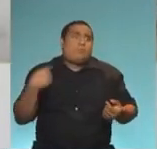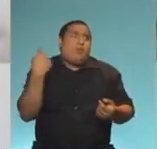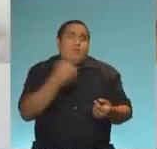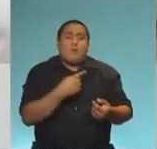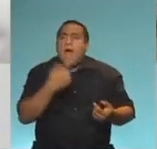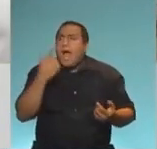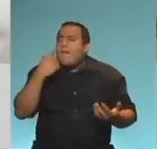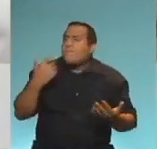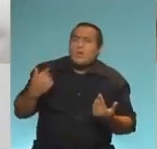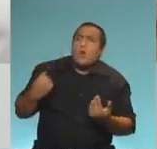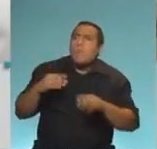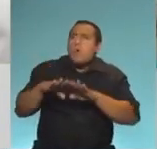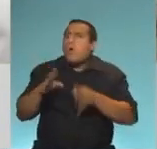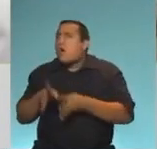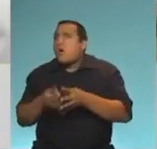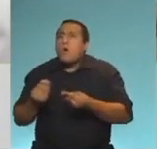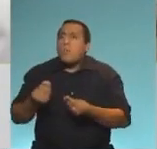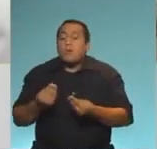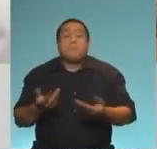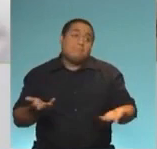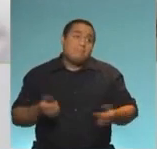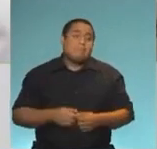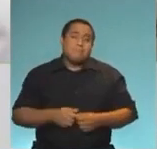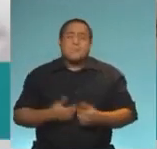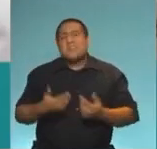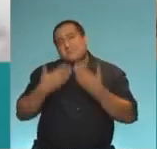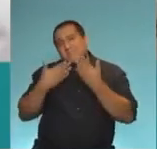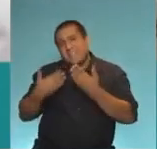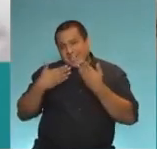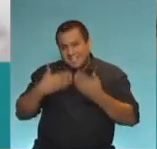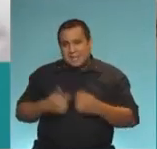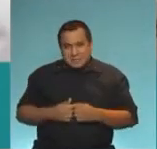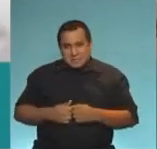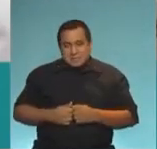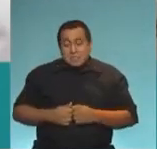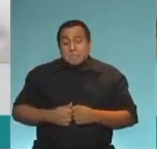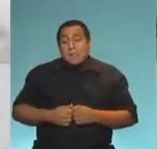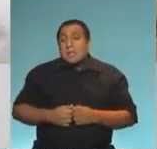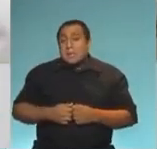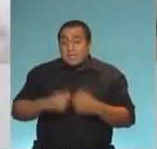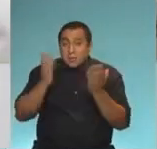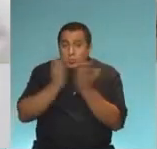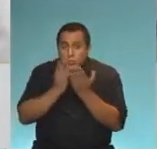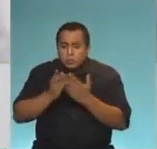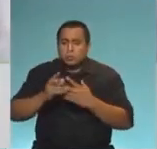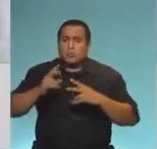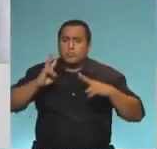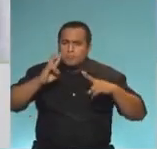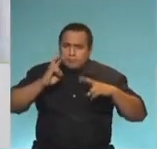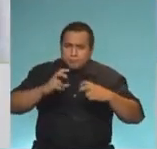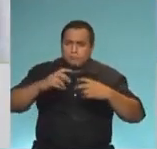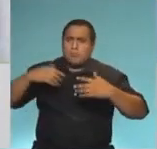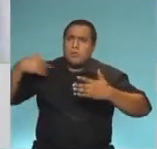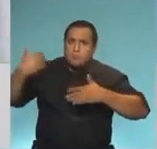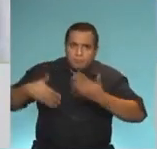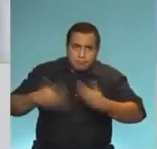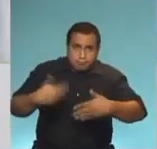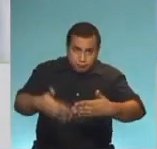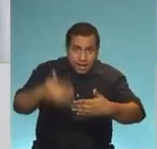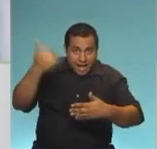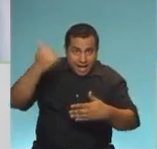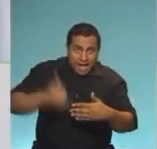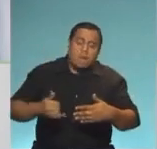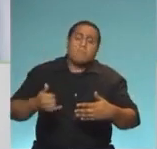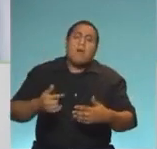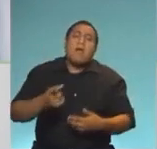Claudia. Muchísimas gracias, Nati. Y todos estos estudios y todos estos avances lo que remarcan es que hay